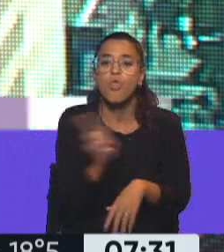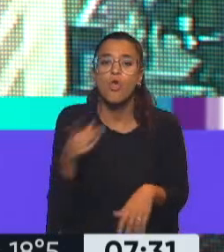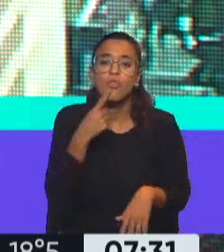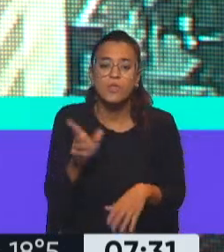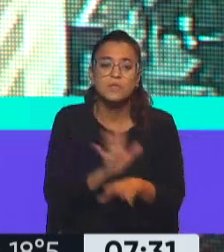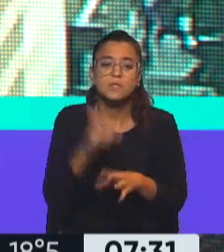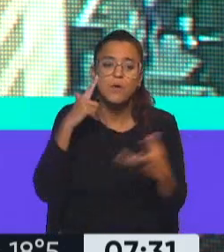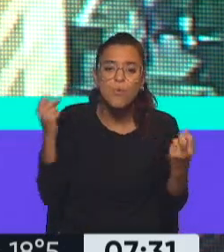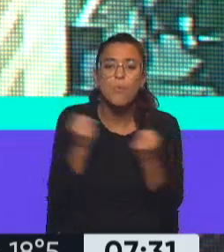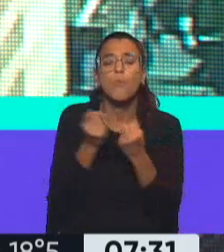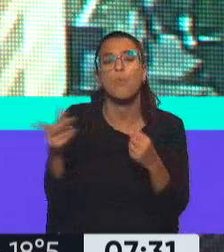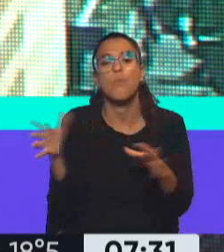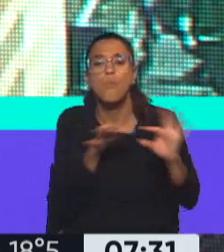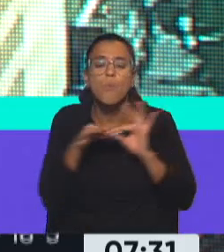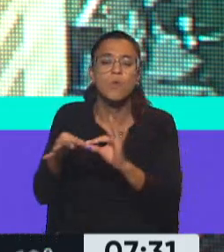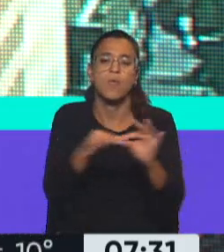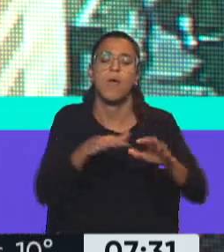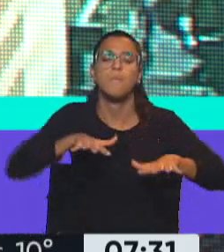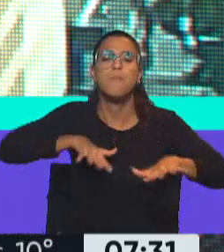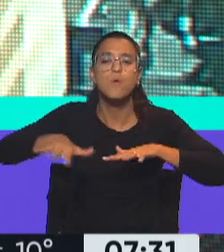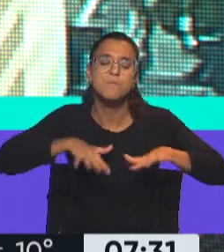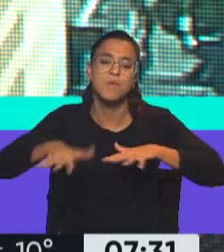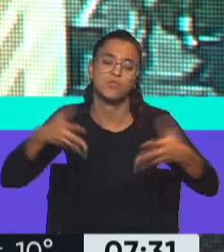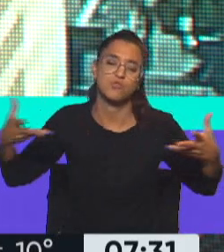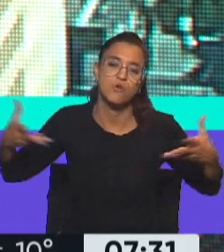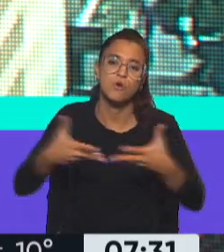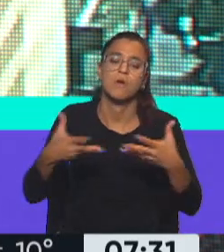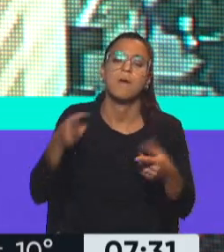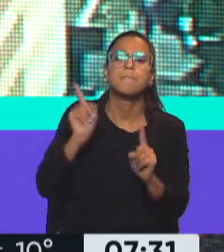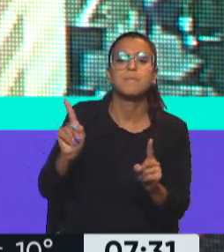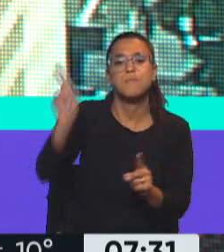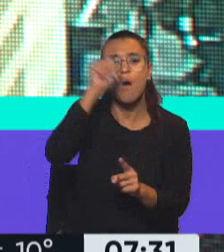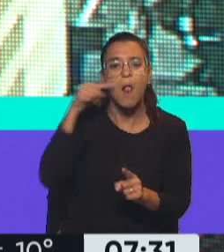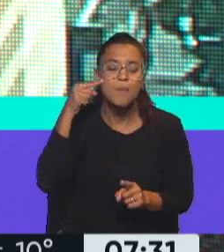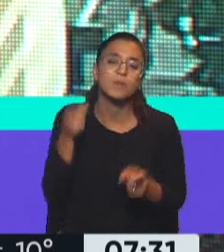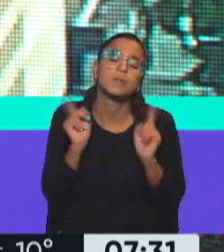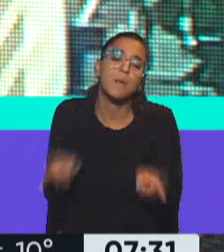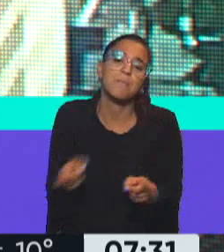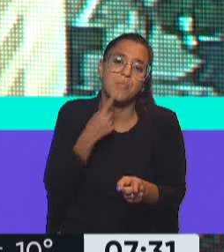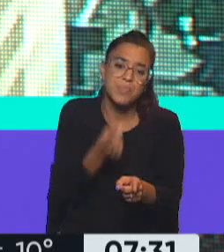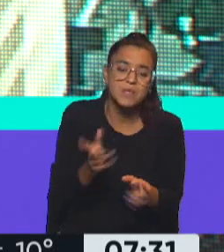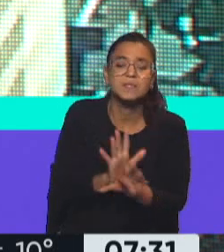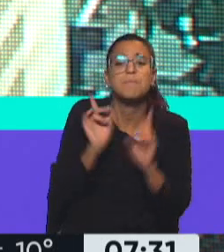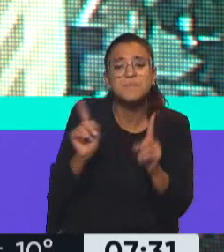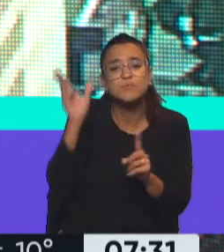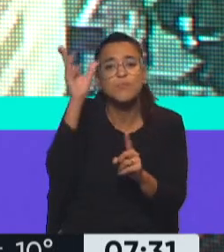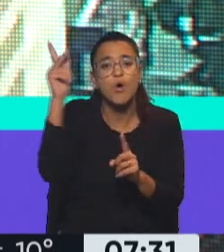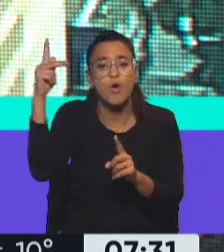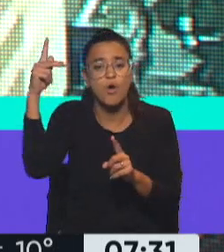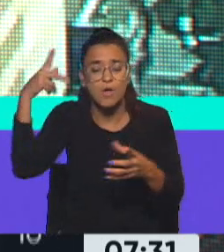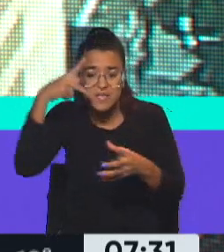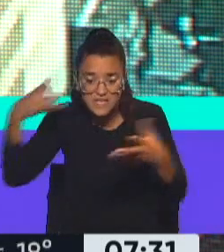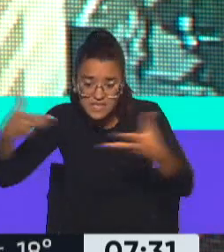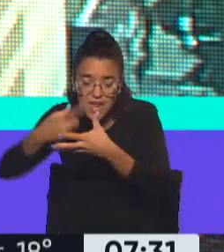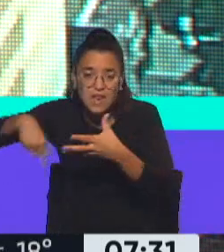la unidad de los movimientos populares, plantea el albertismo y por otro lado, desde el kirchnerismo también plantean